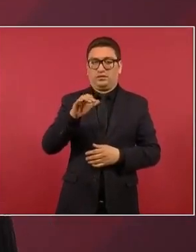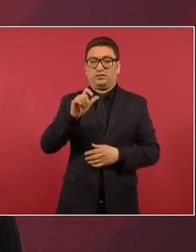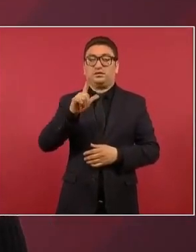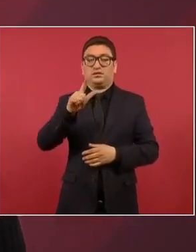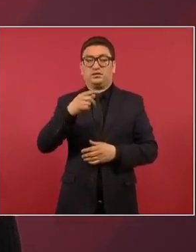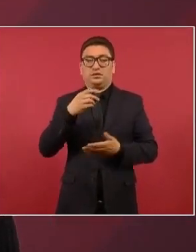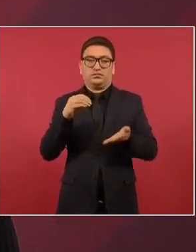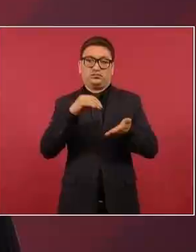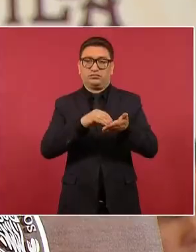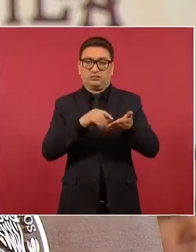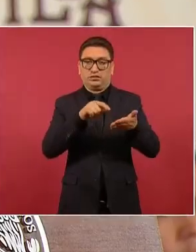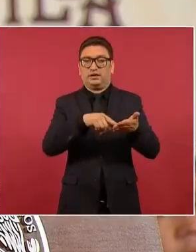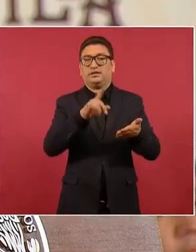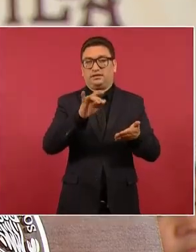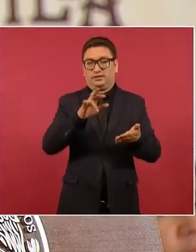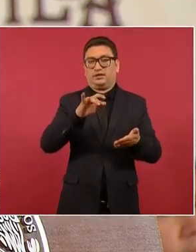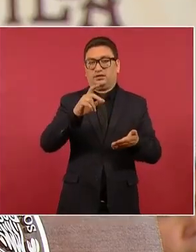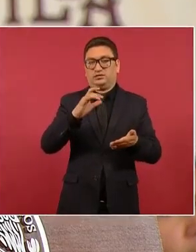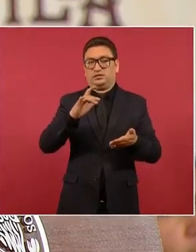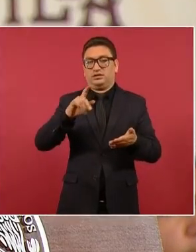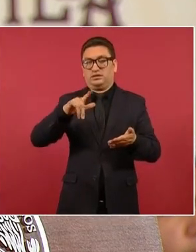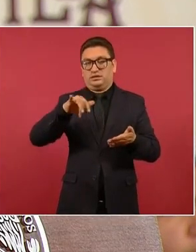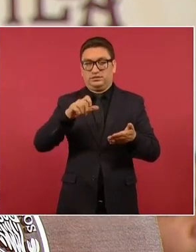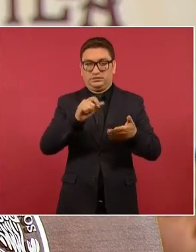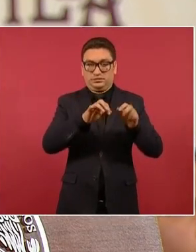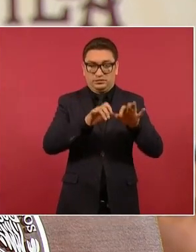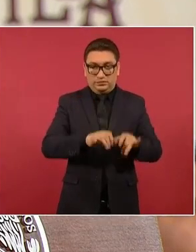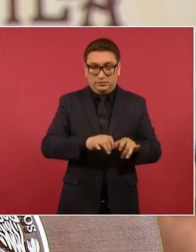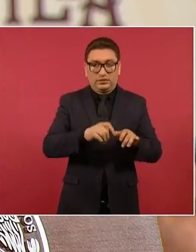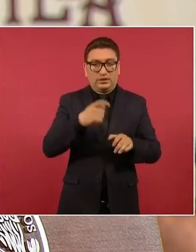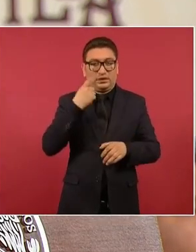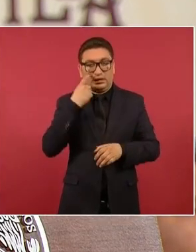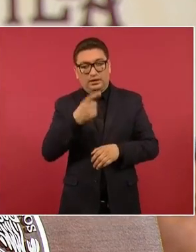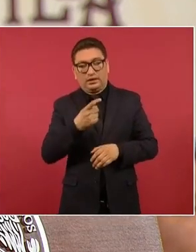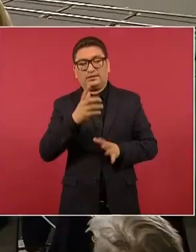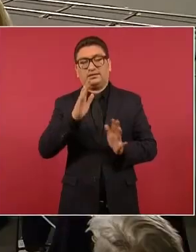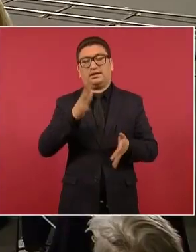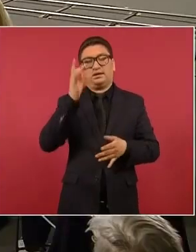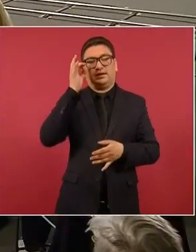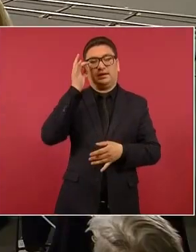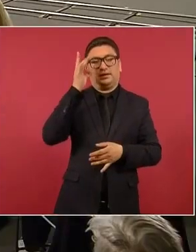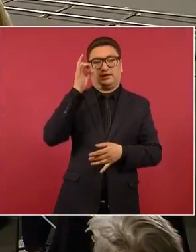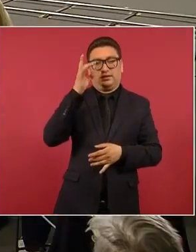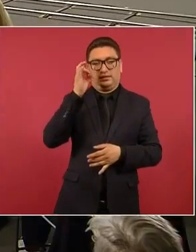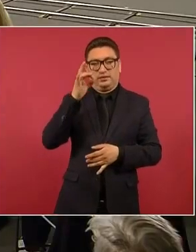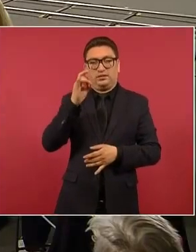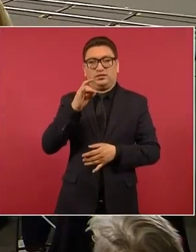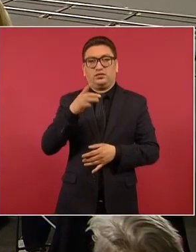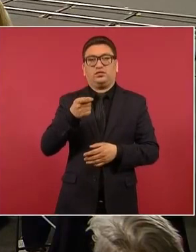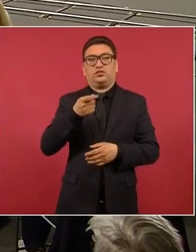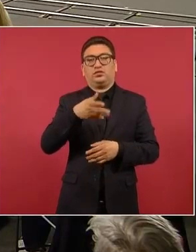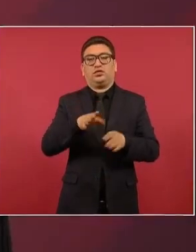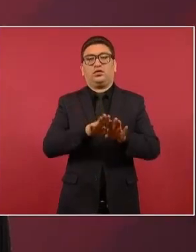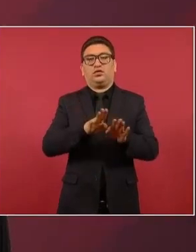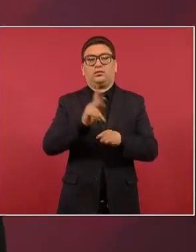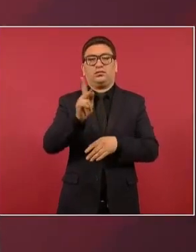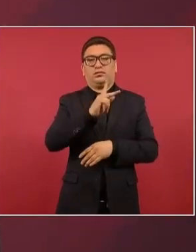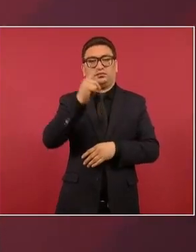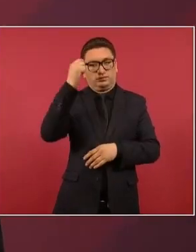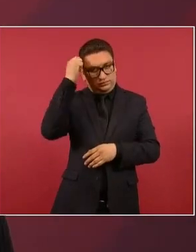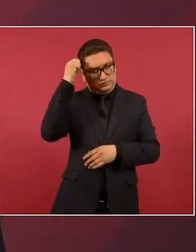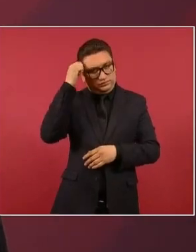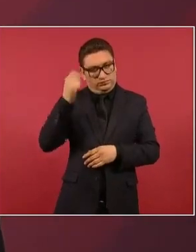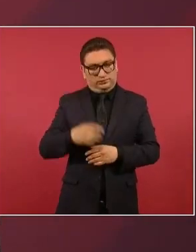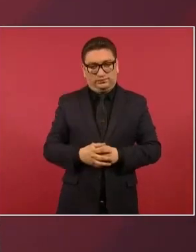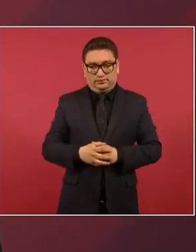la publicación que hizo Darío Celis con un "ya vimos esa película, se llama Naim Texcoco".